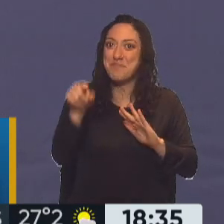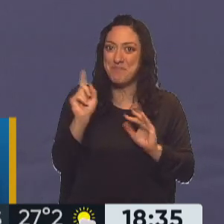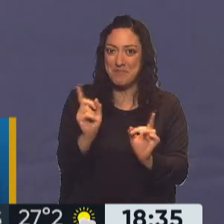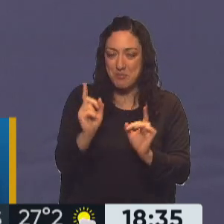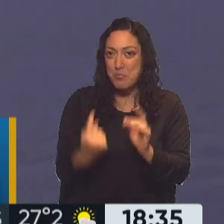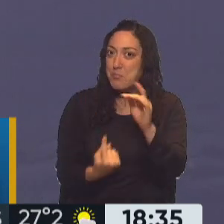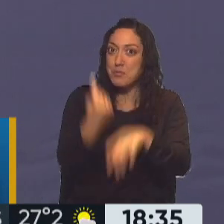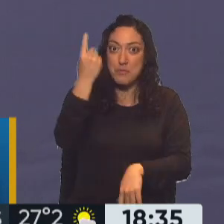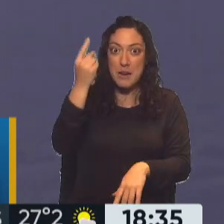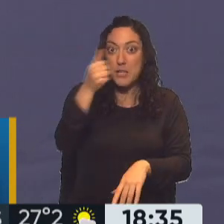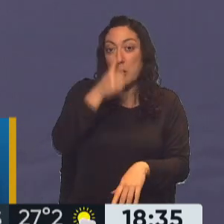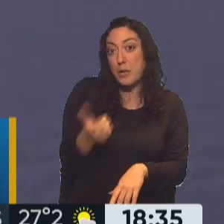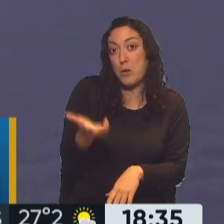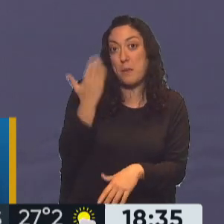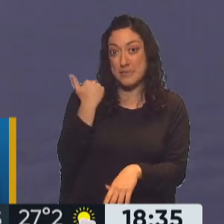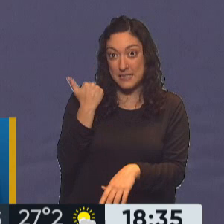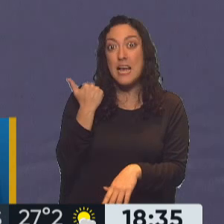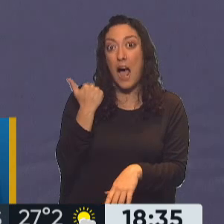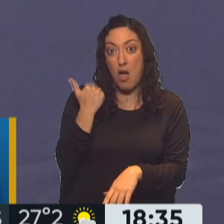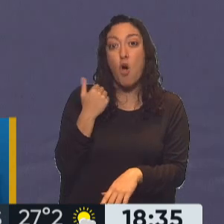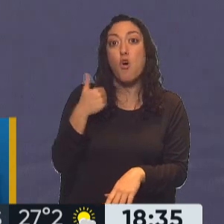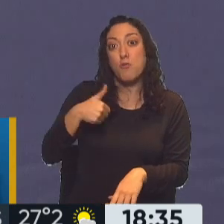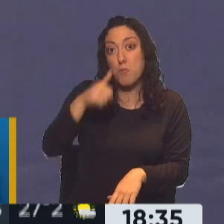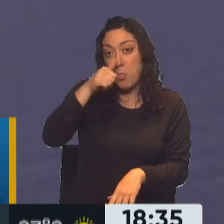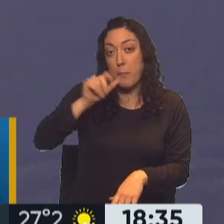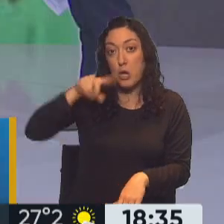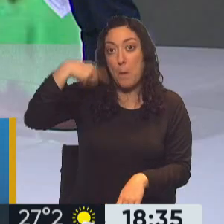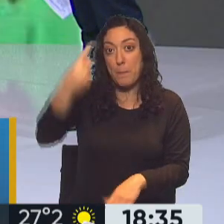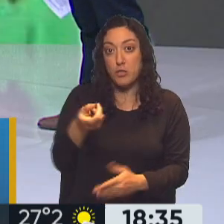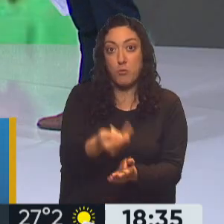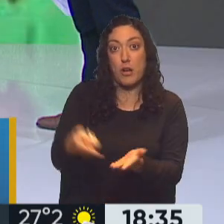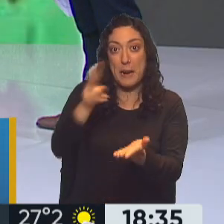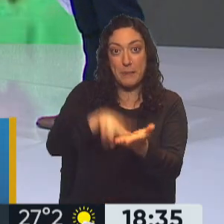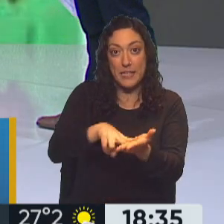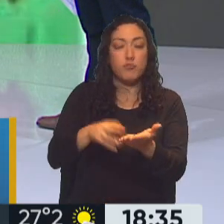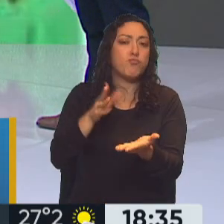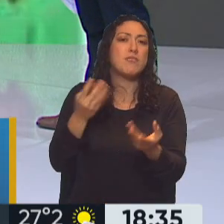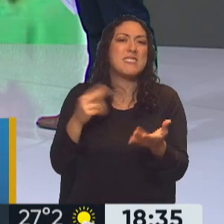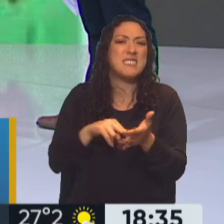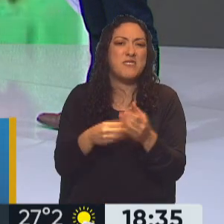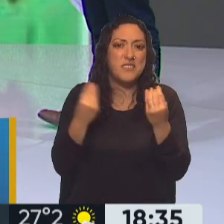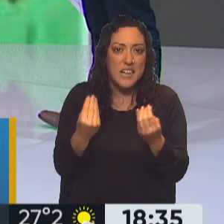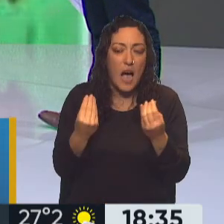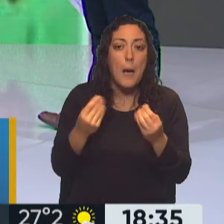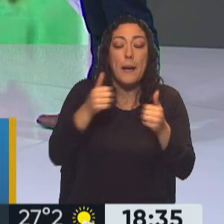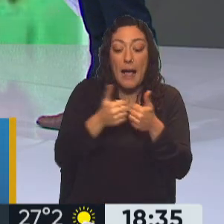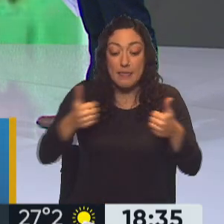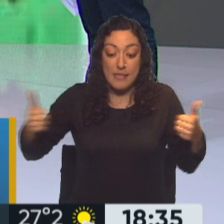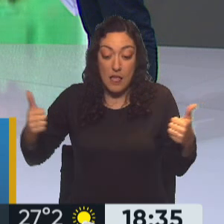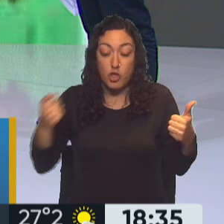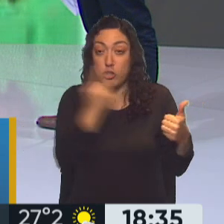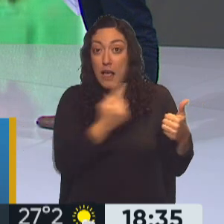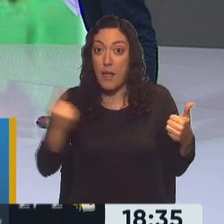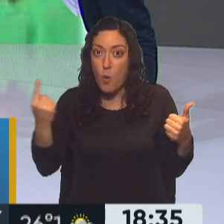debutó el domingo pasado y que se va a repetir este día domingo, y que consiste en que cada candidato o candidata tiene